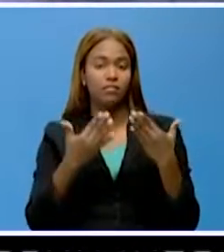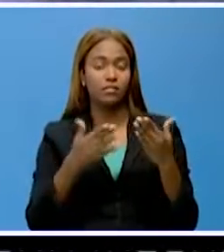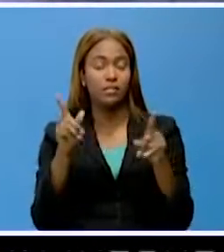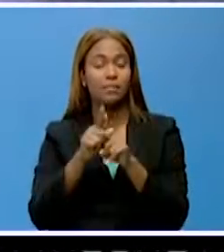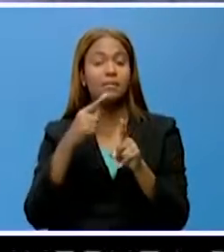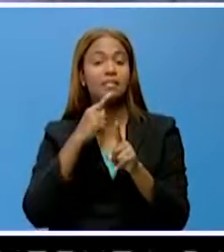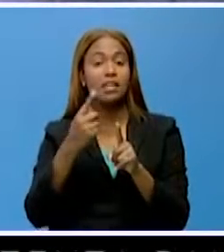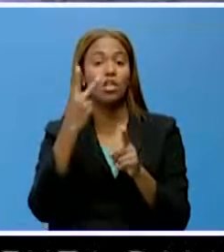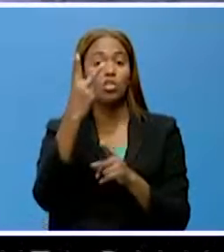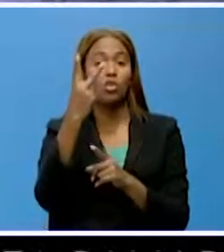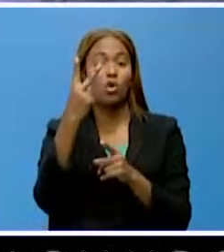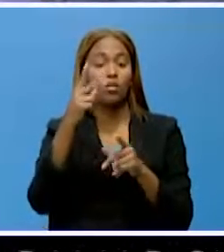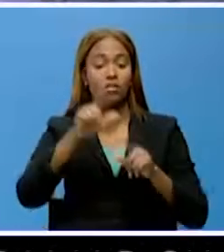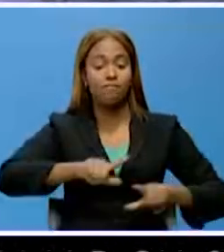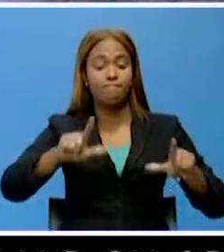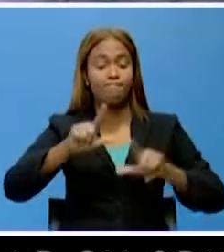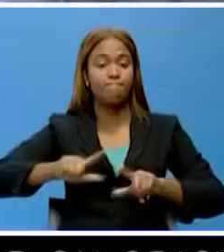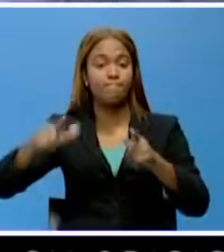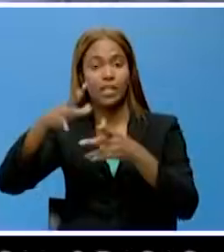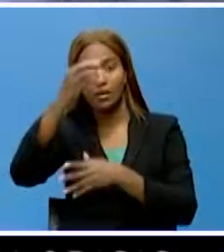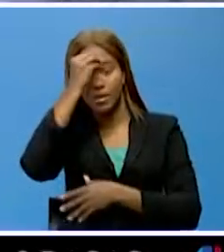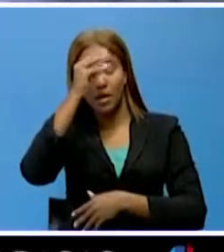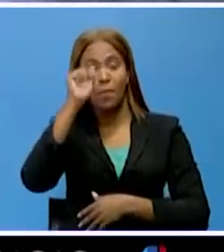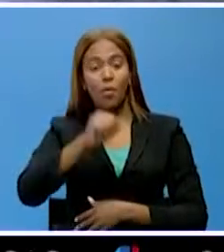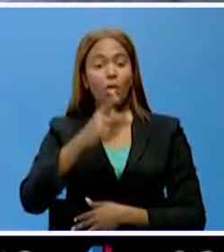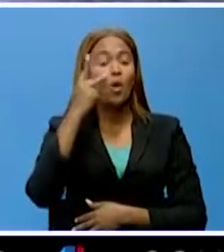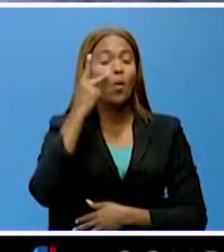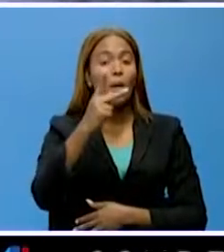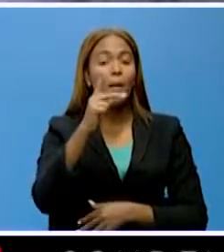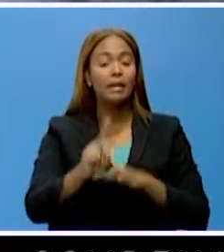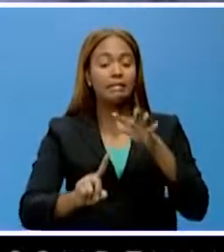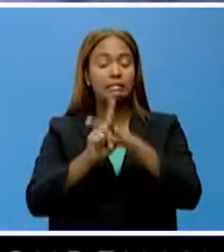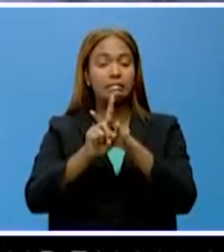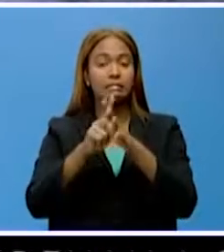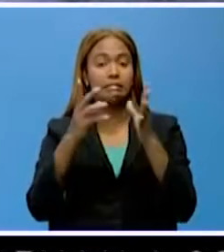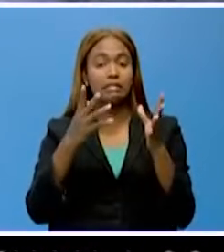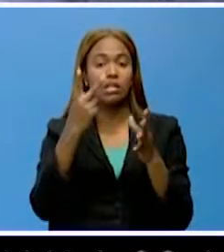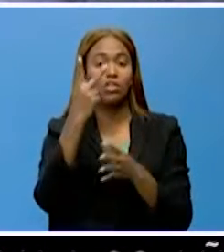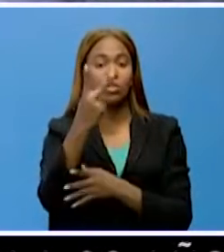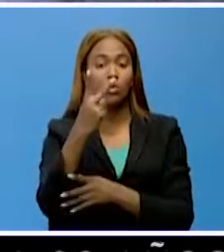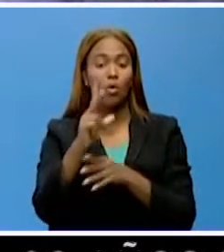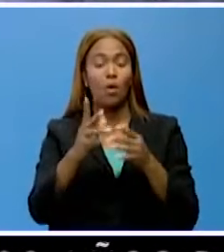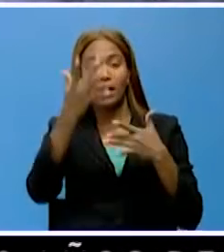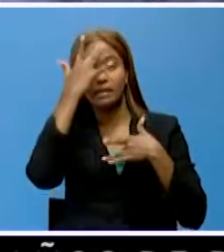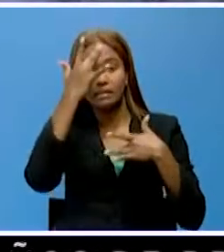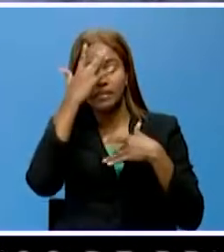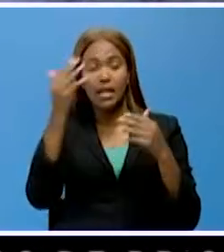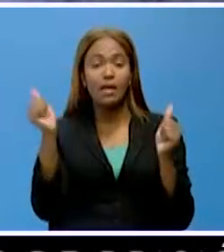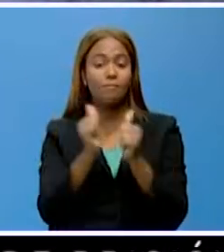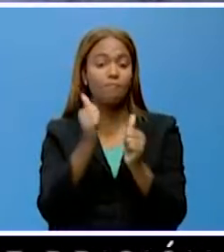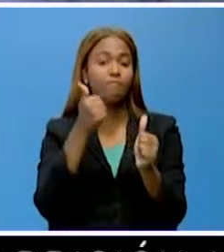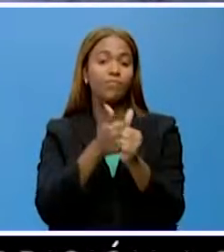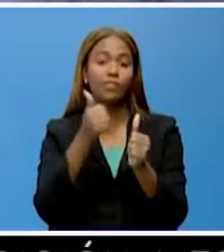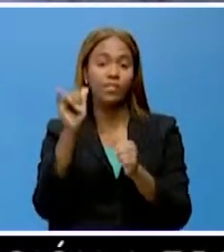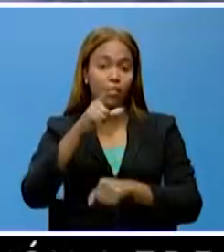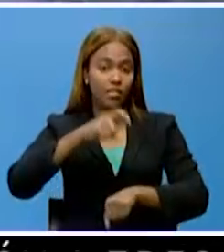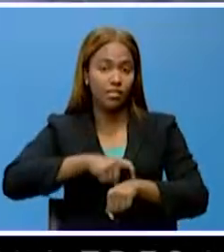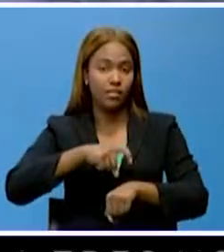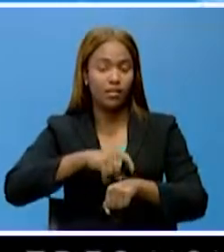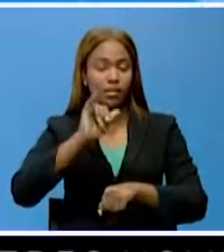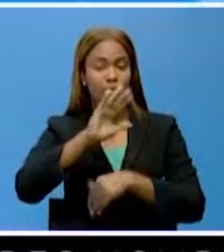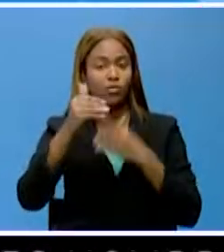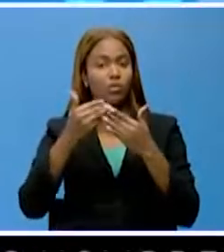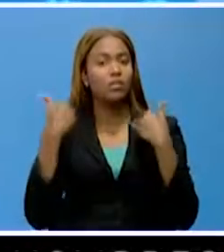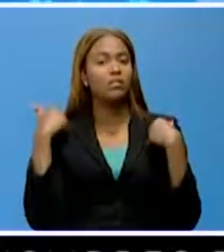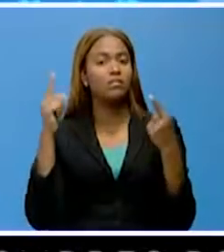destacar que en 2 de las demarcaciones mencionadas se pudo contactar la presencia de 2 cepas al mismo tiempo. Es todo lo que tenemos por el